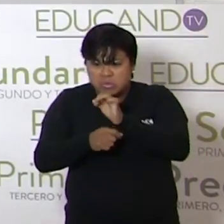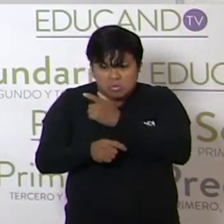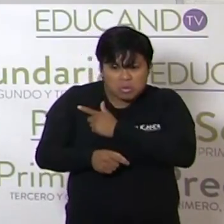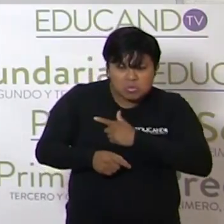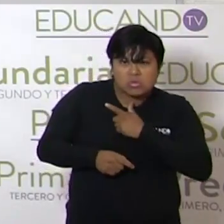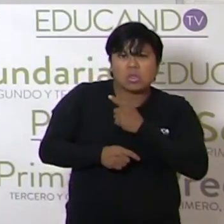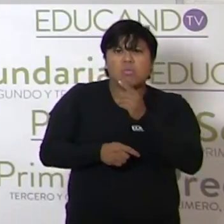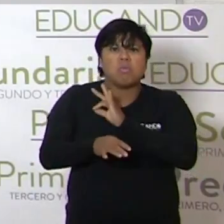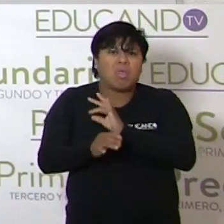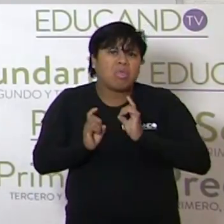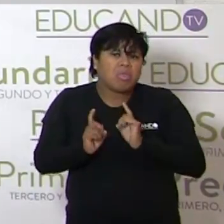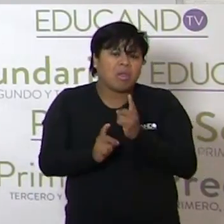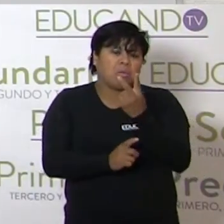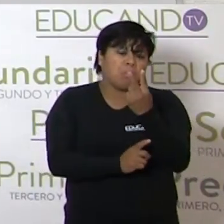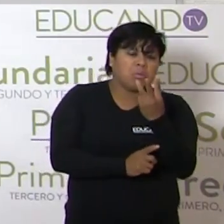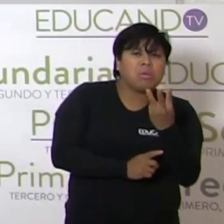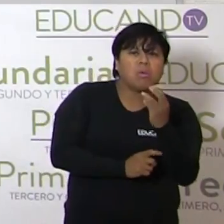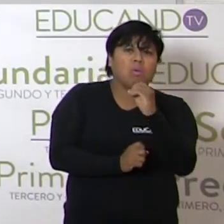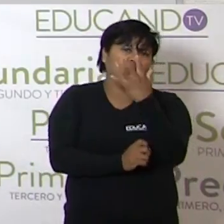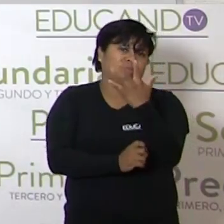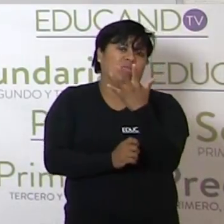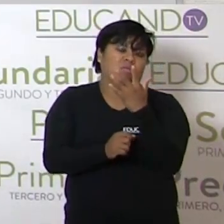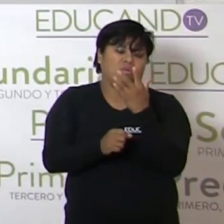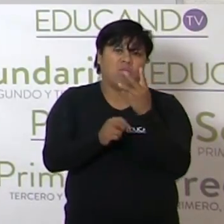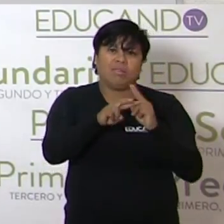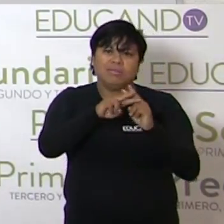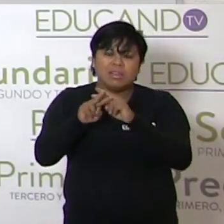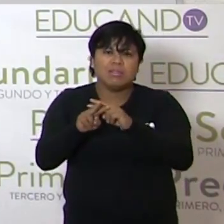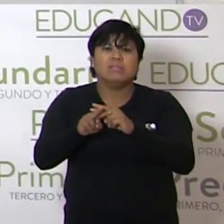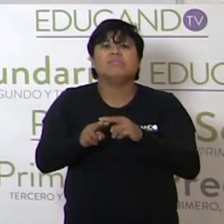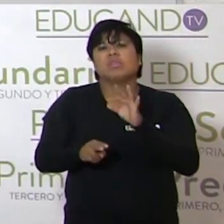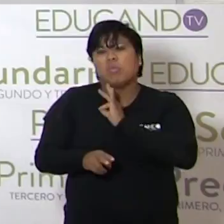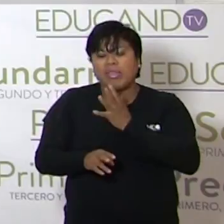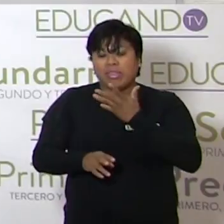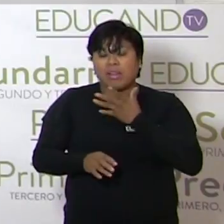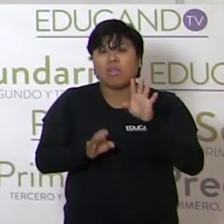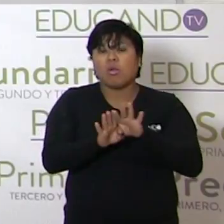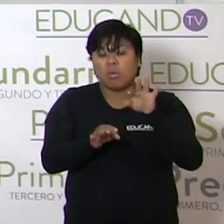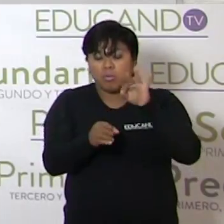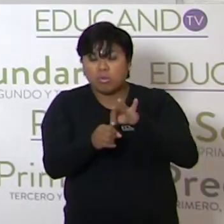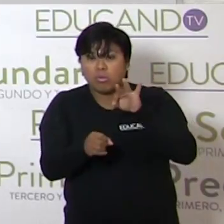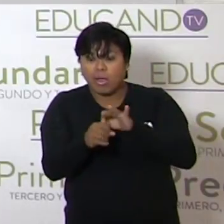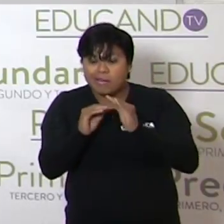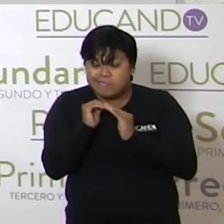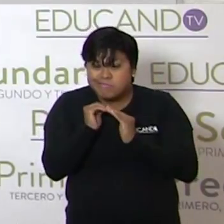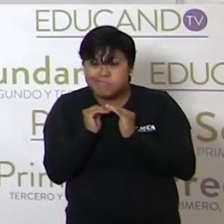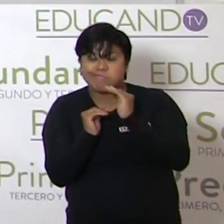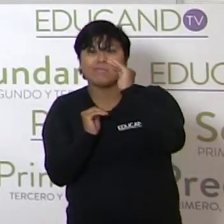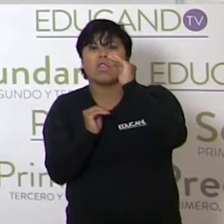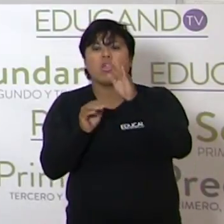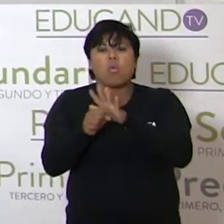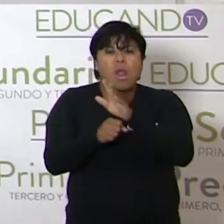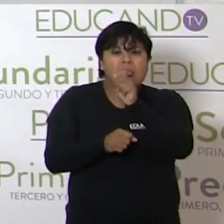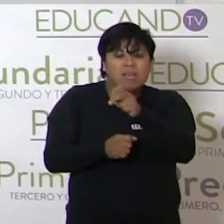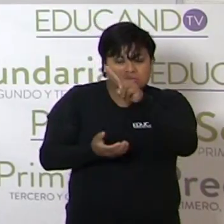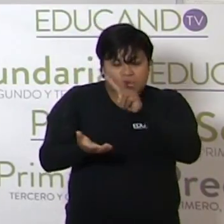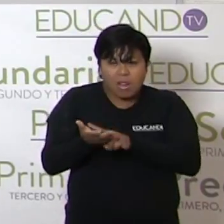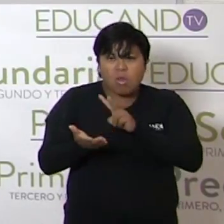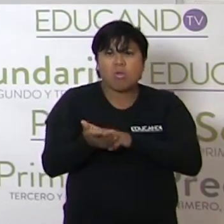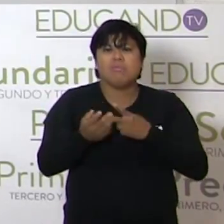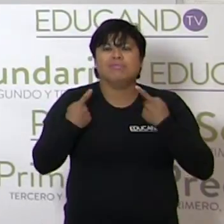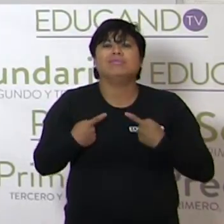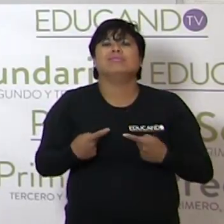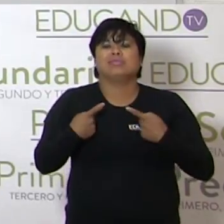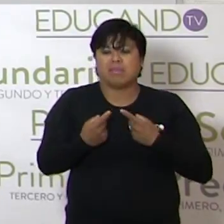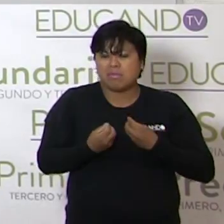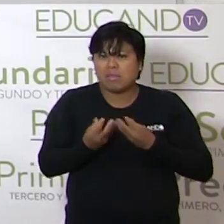dar 2, 3 o las 5 estrellitas. Y con base a ello podemos tener un puntaje, podemos tener una valoración, que en este caso, por ejemplo, en